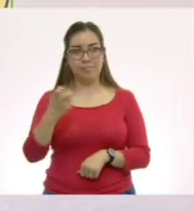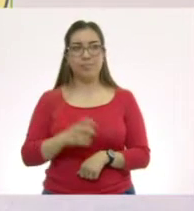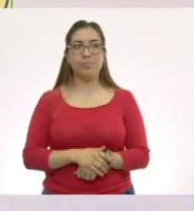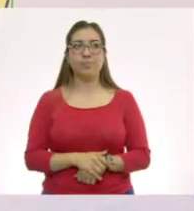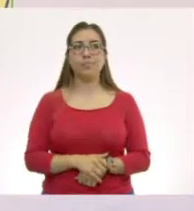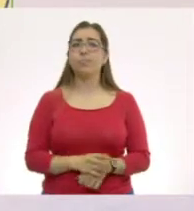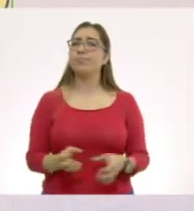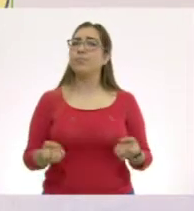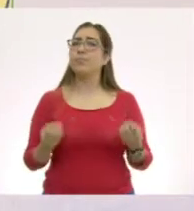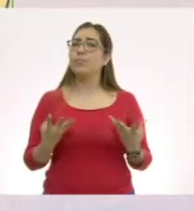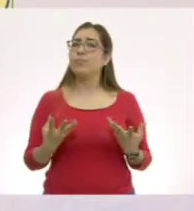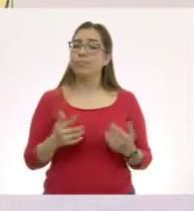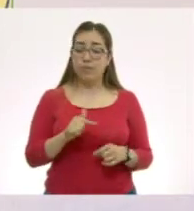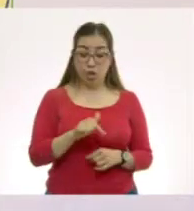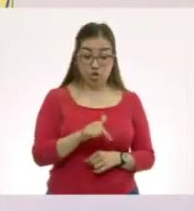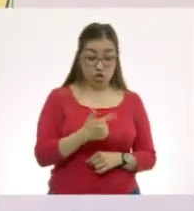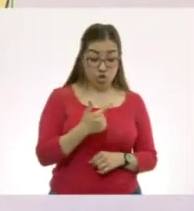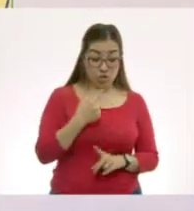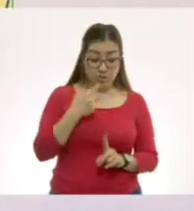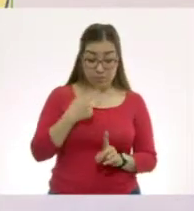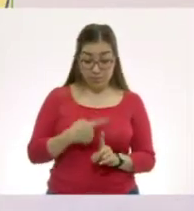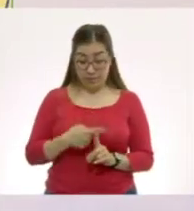12. ¿Cuánto es entonces 12 más?